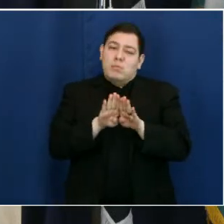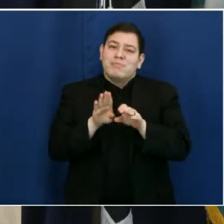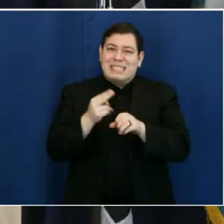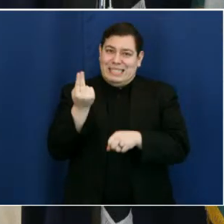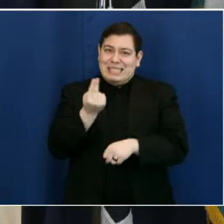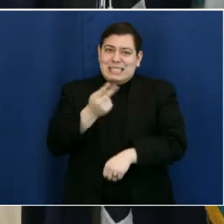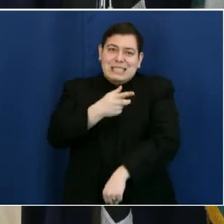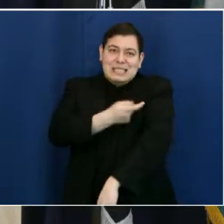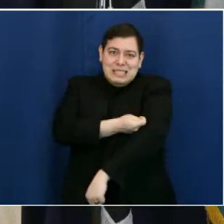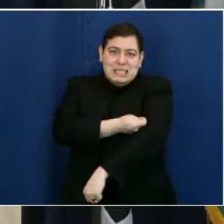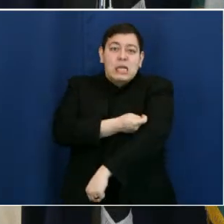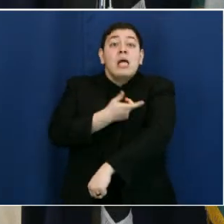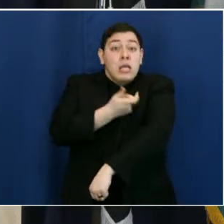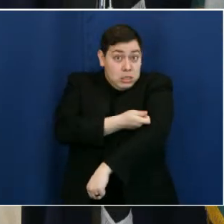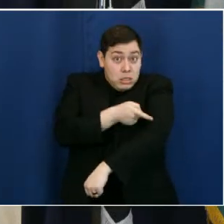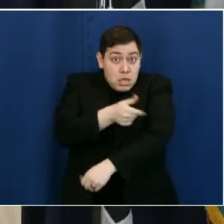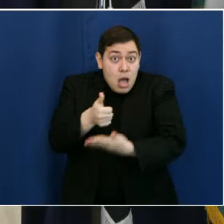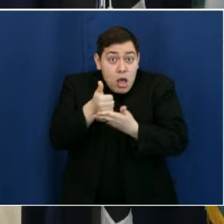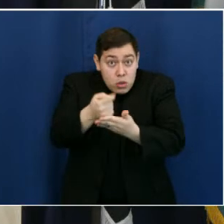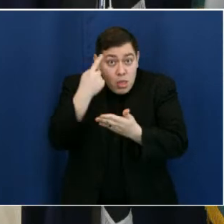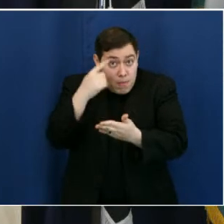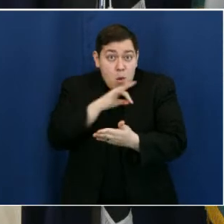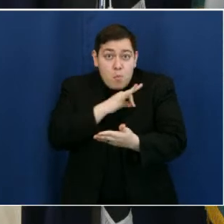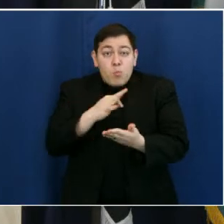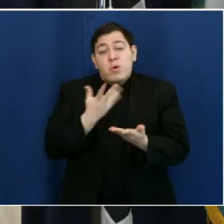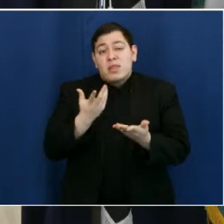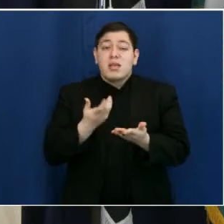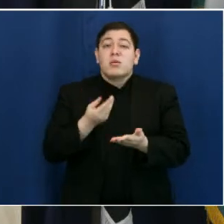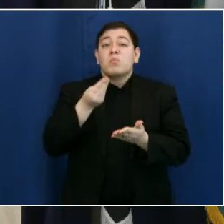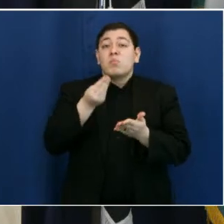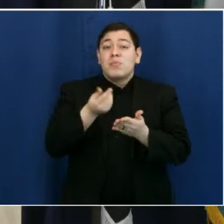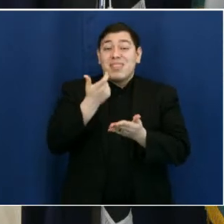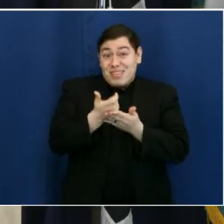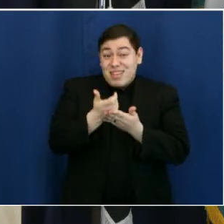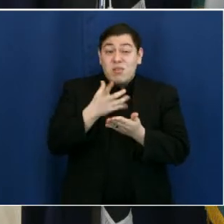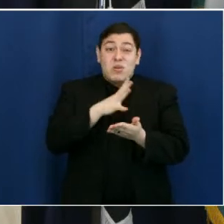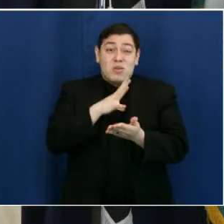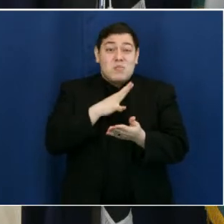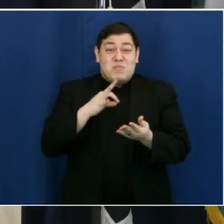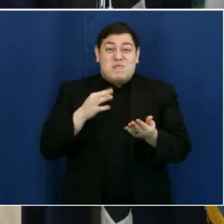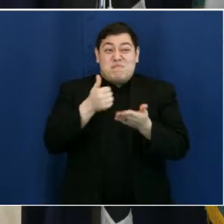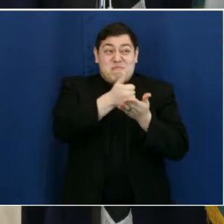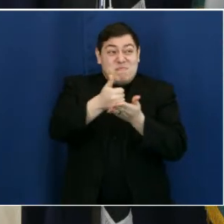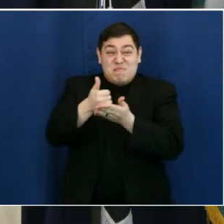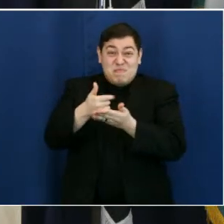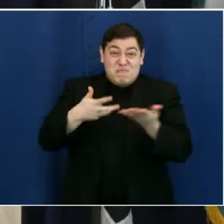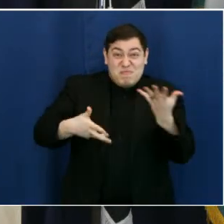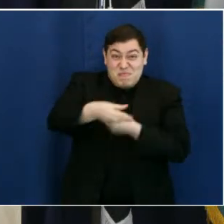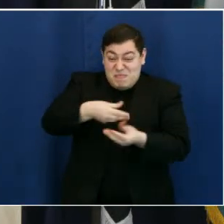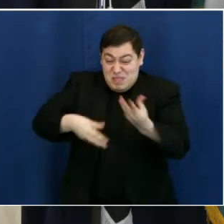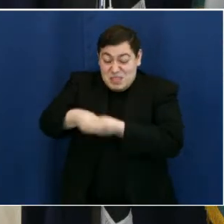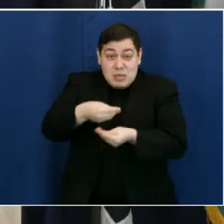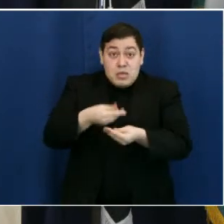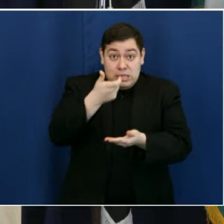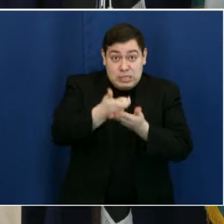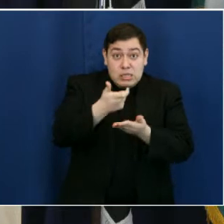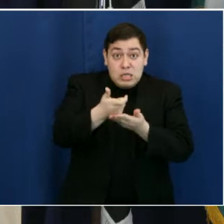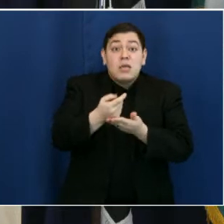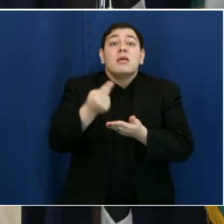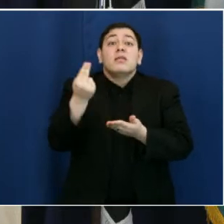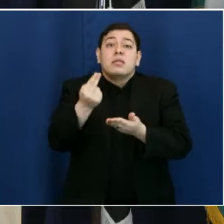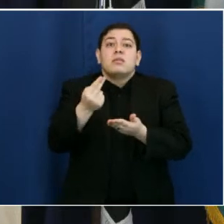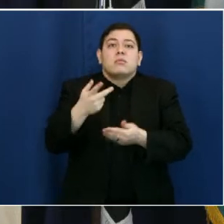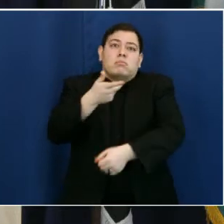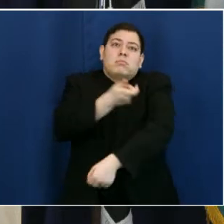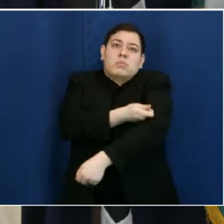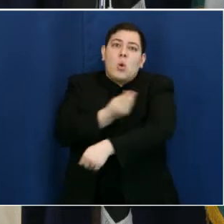que nunca, para tener una buena recuperación económica y para la que exista una reapertura en nuestras comunidades, tenemos que tener la